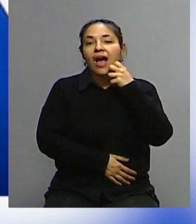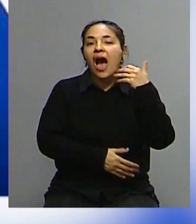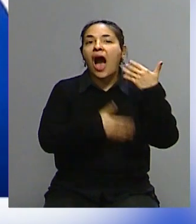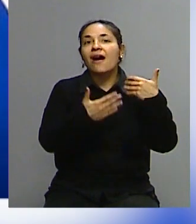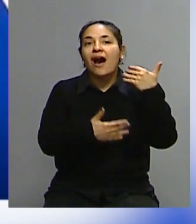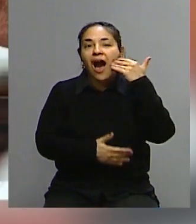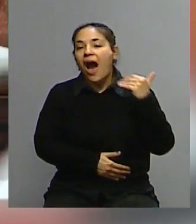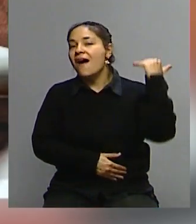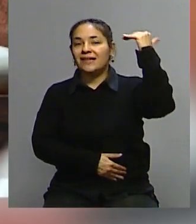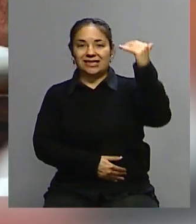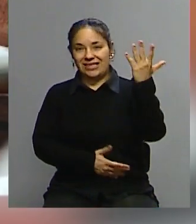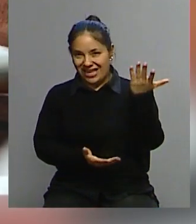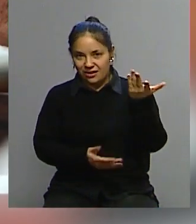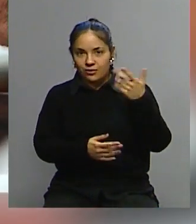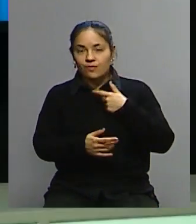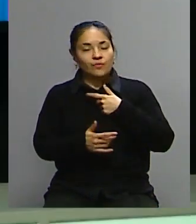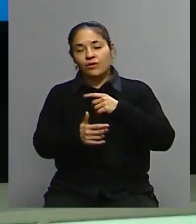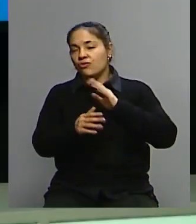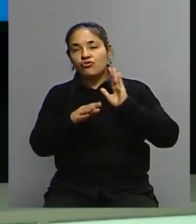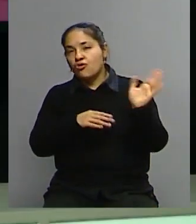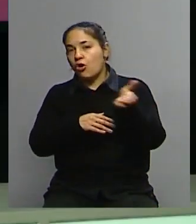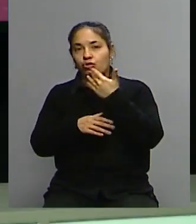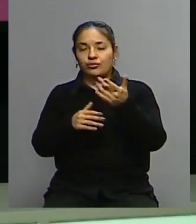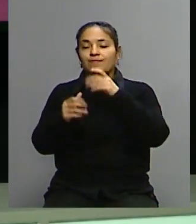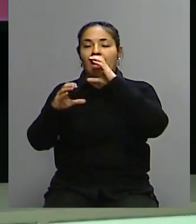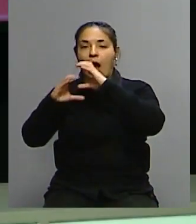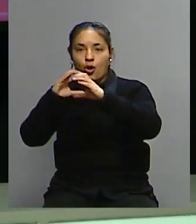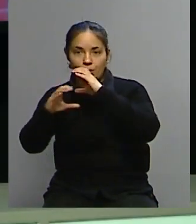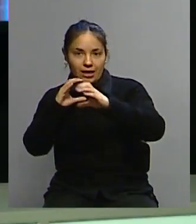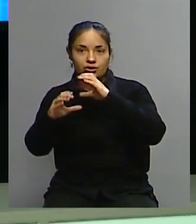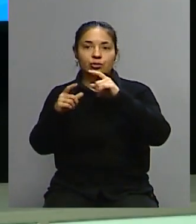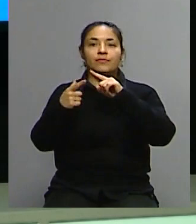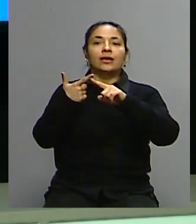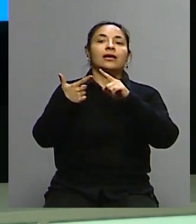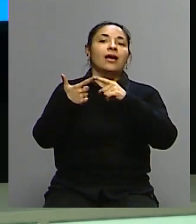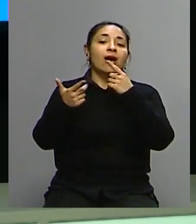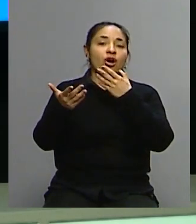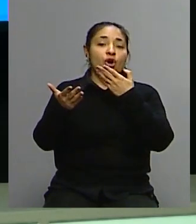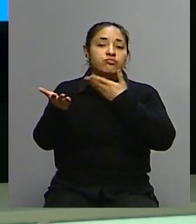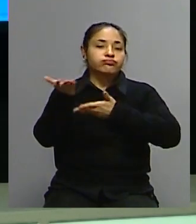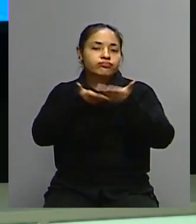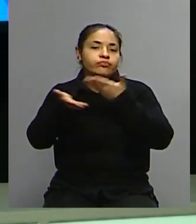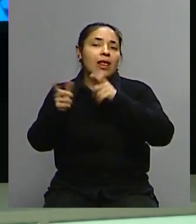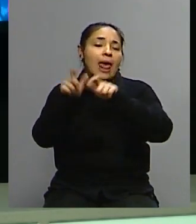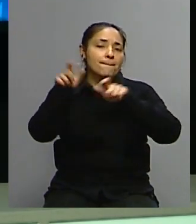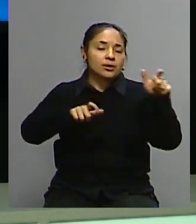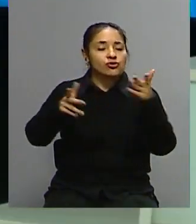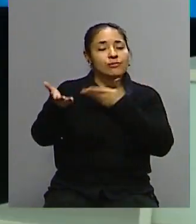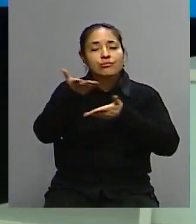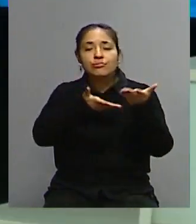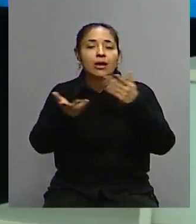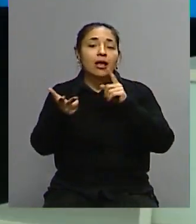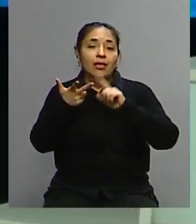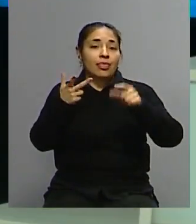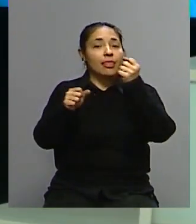Esto penetra en todos los ámbitos, en la comunicación, en nuestras relaciones interpersonales, en la mirada, relaciones laborales.